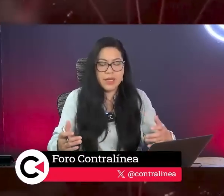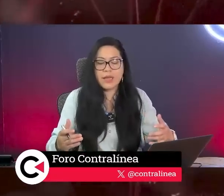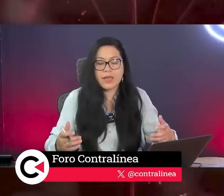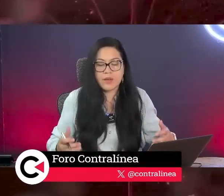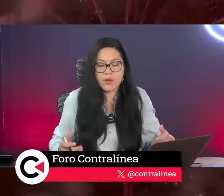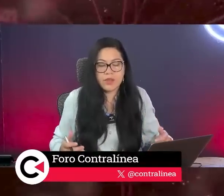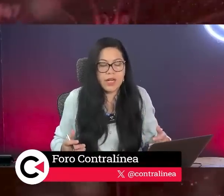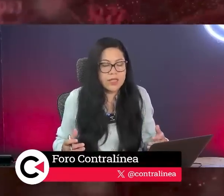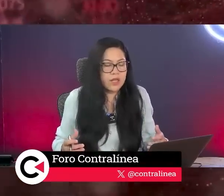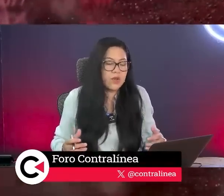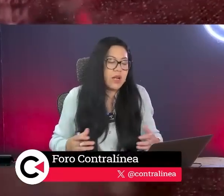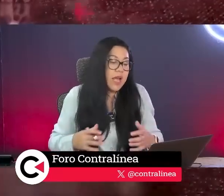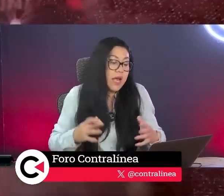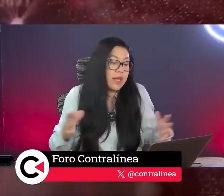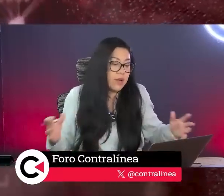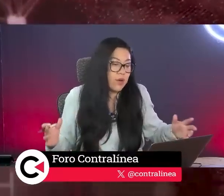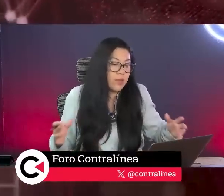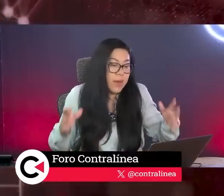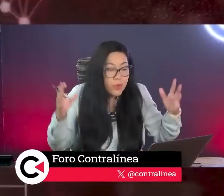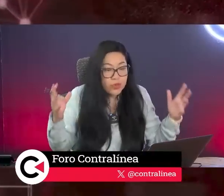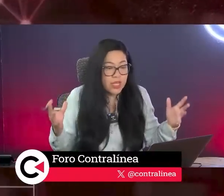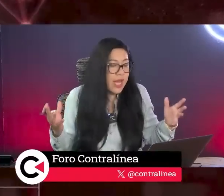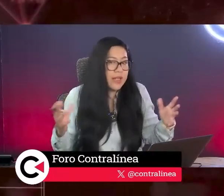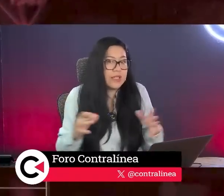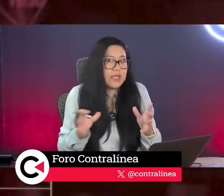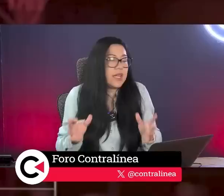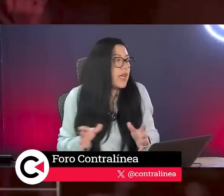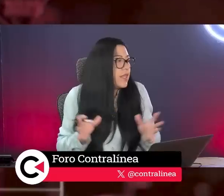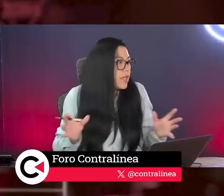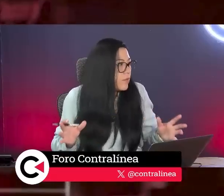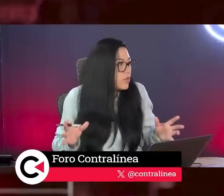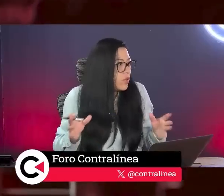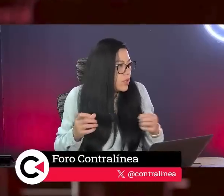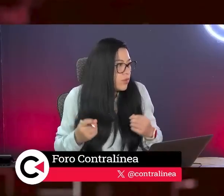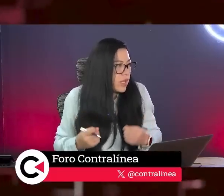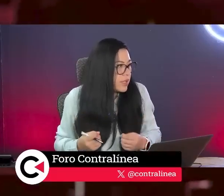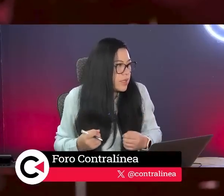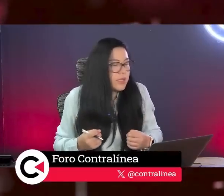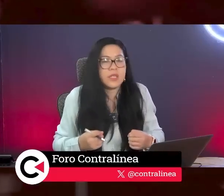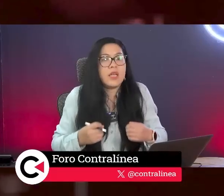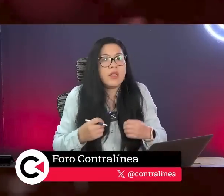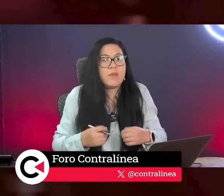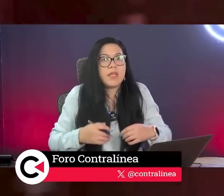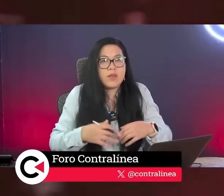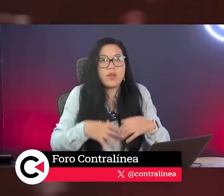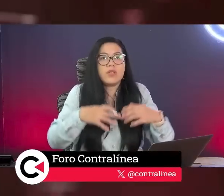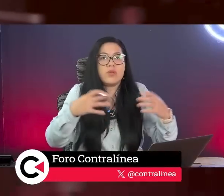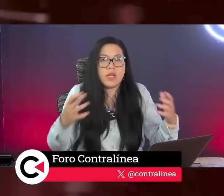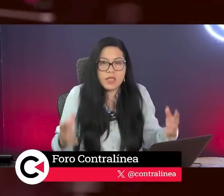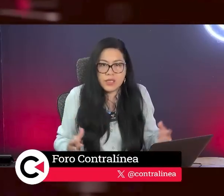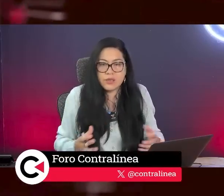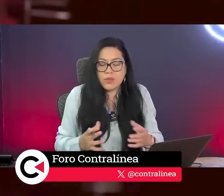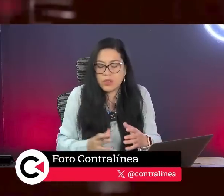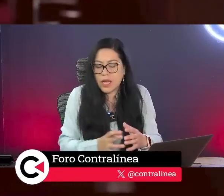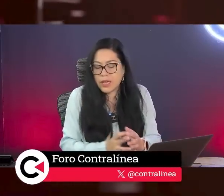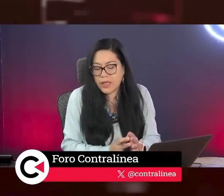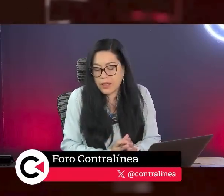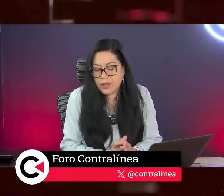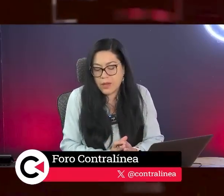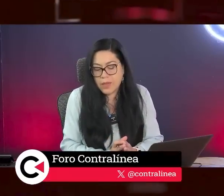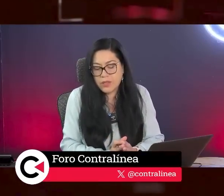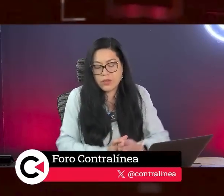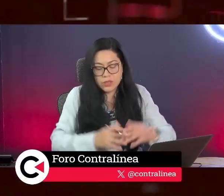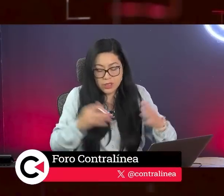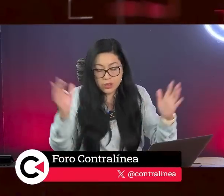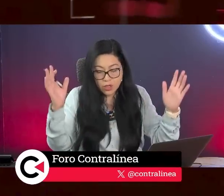pandemia que contrayeron la economía mundial. Ni siquiera, digamos, solo es una crisis de México, es una crisis mundial